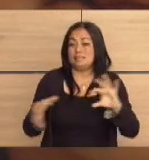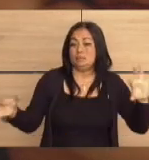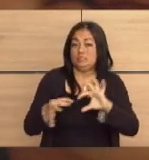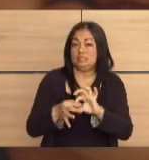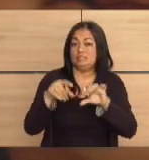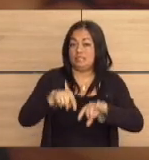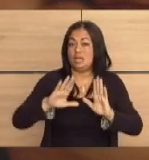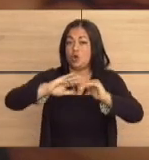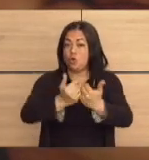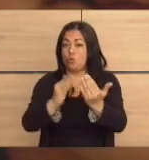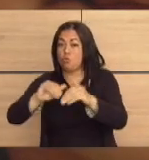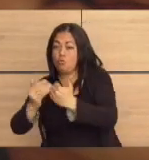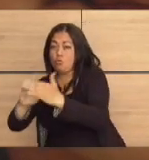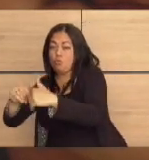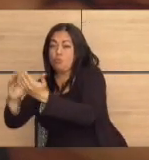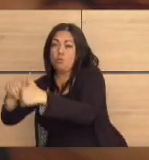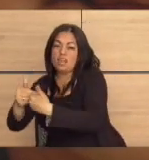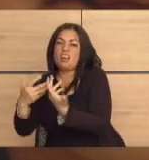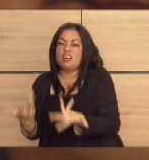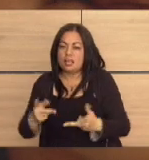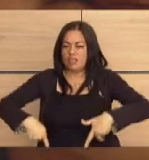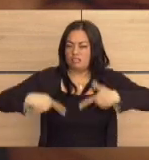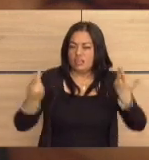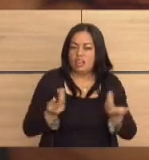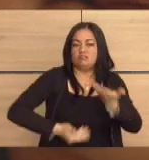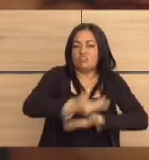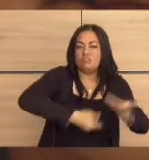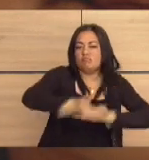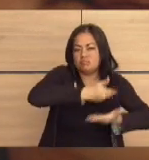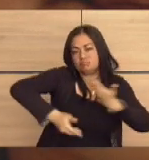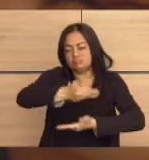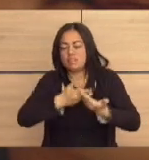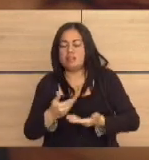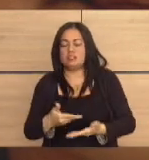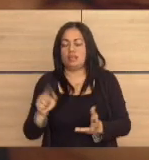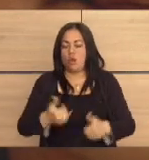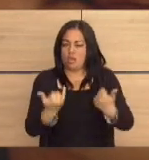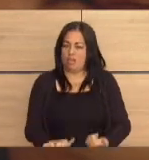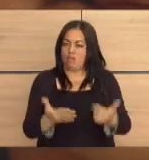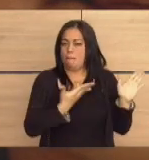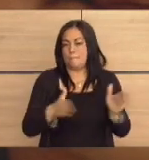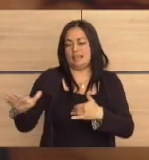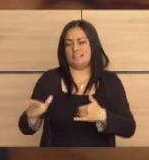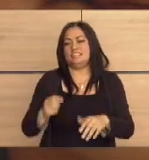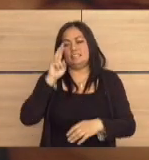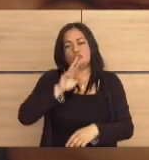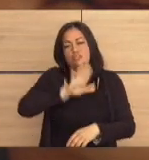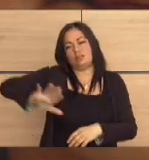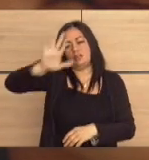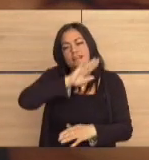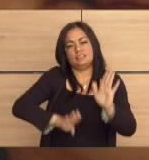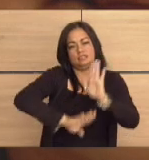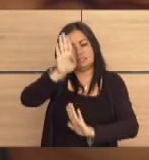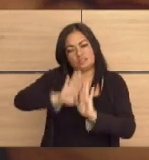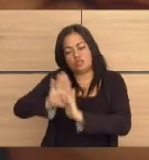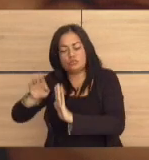entornos escolares para la vida y la convivencia. Y allí me detengo porque en esta parte del Plan Nacional de Desarrollo no solamente le damos